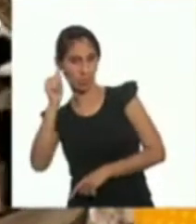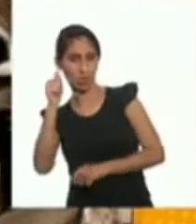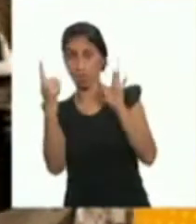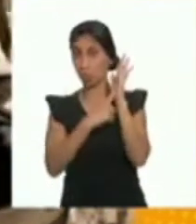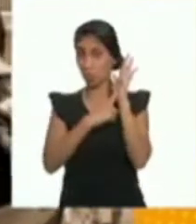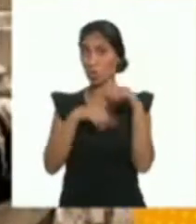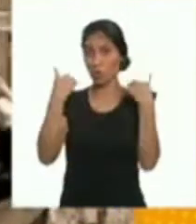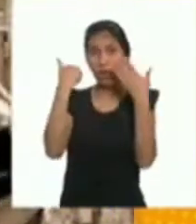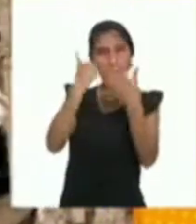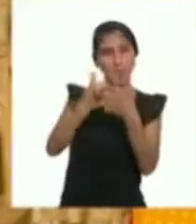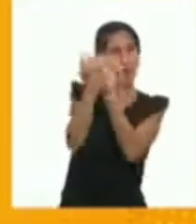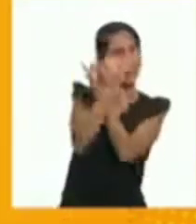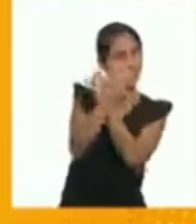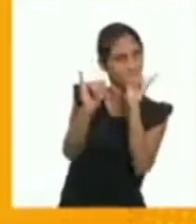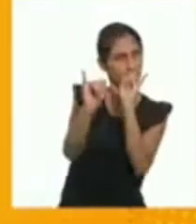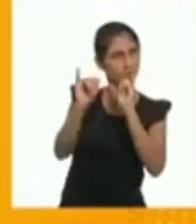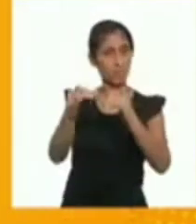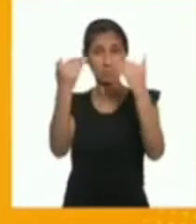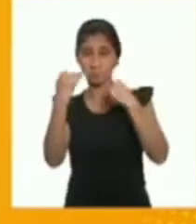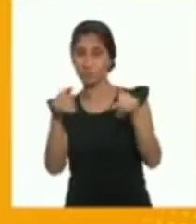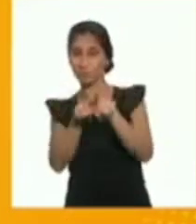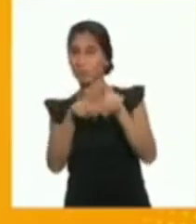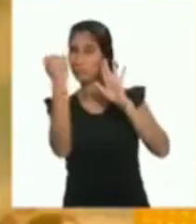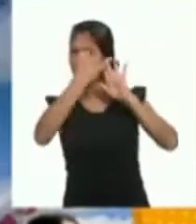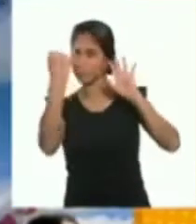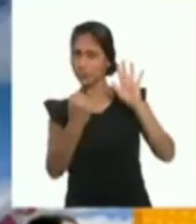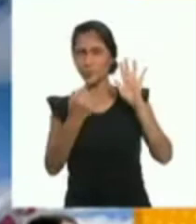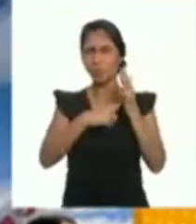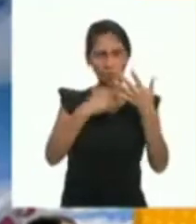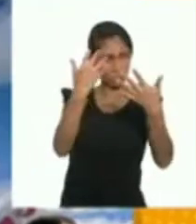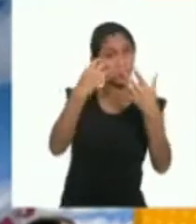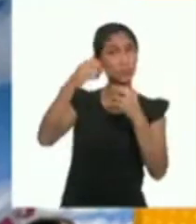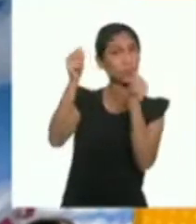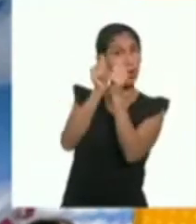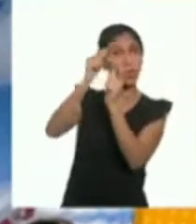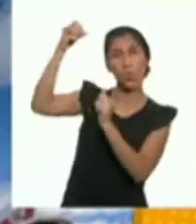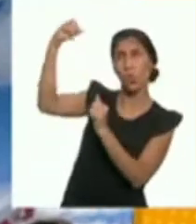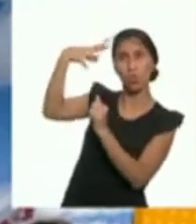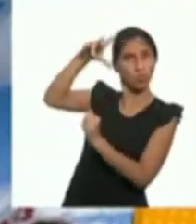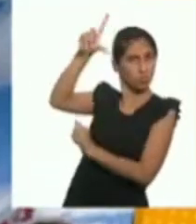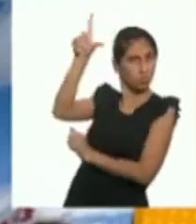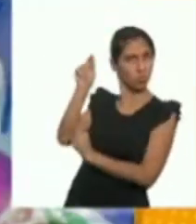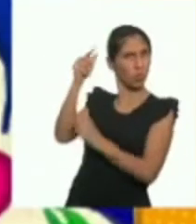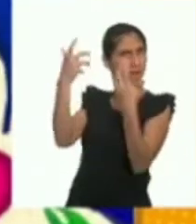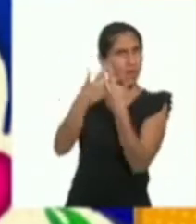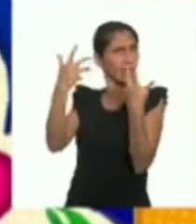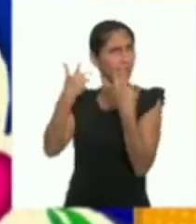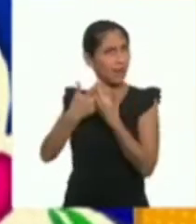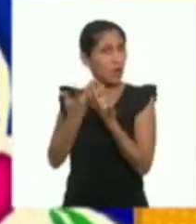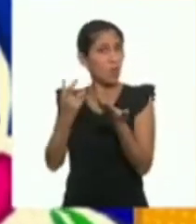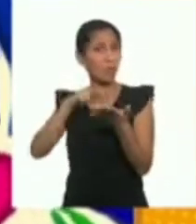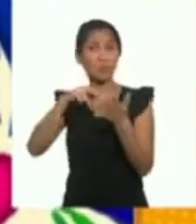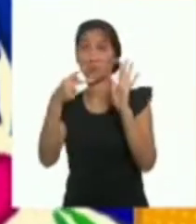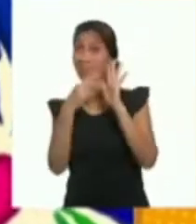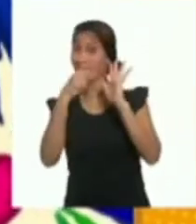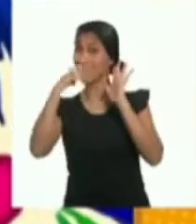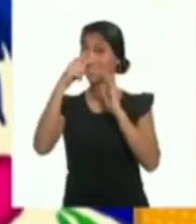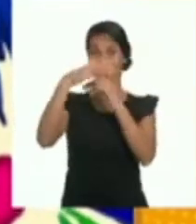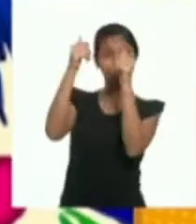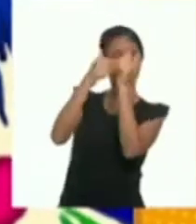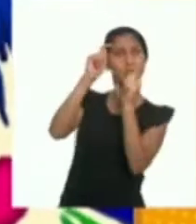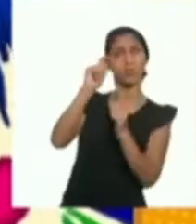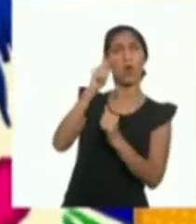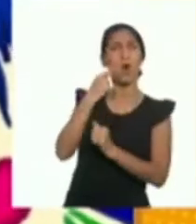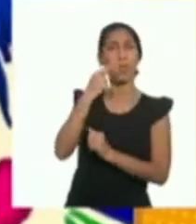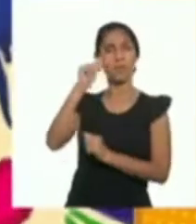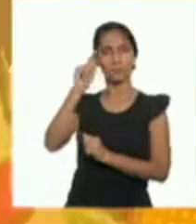a favor de la independencia hispanoamericana. La imagen se acompaña con el sol y la luna, representados por Túpac Amaru II